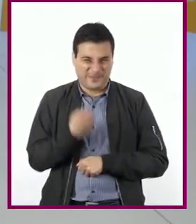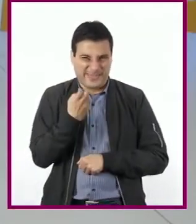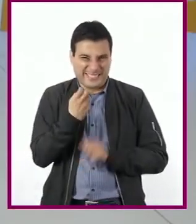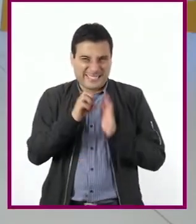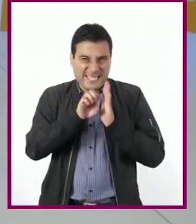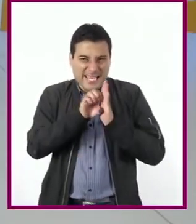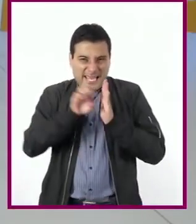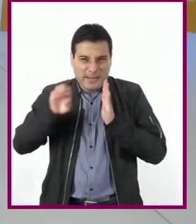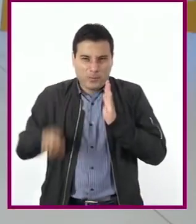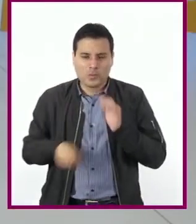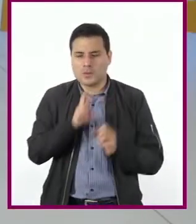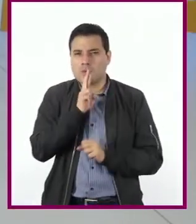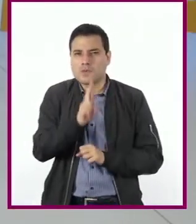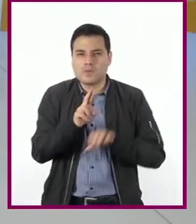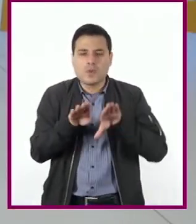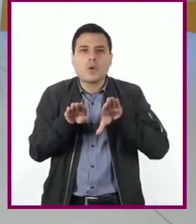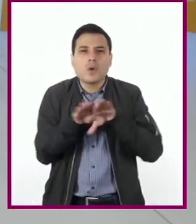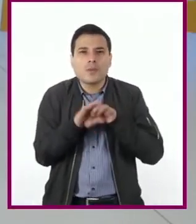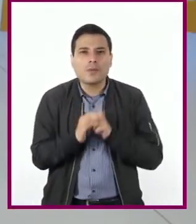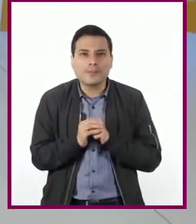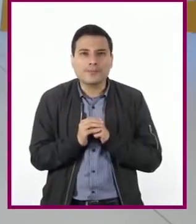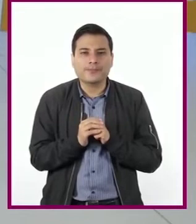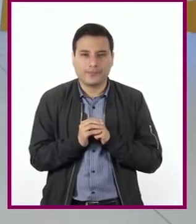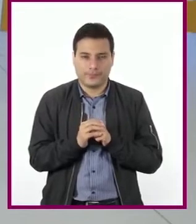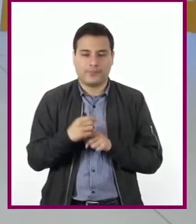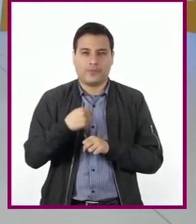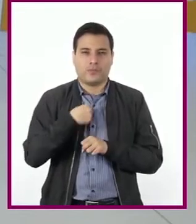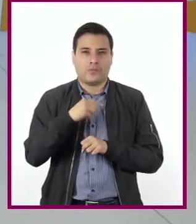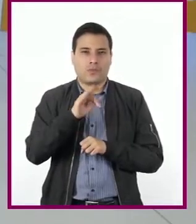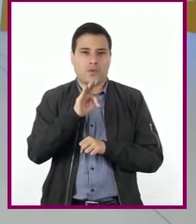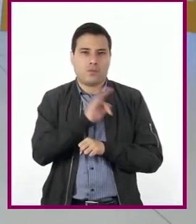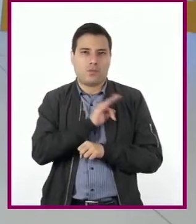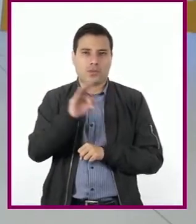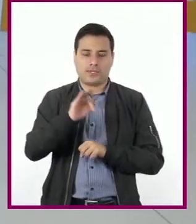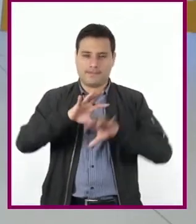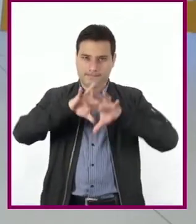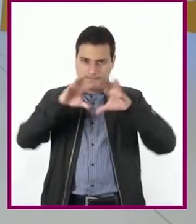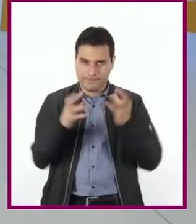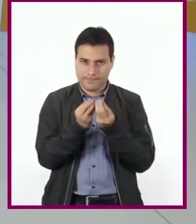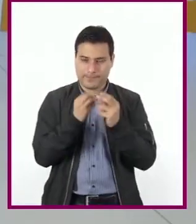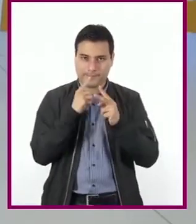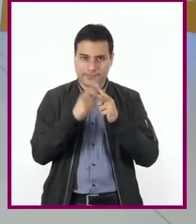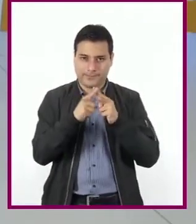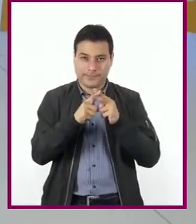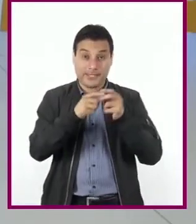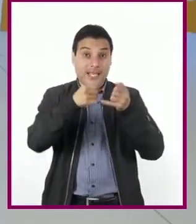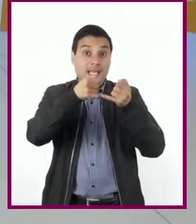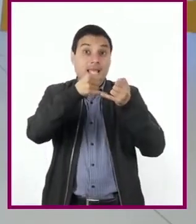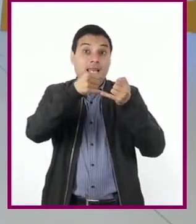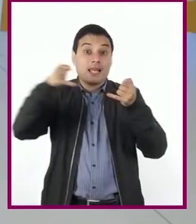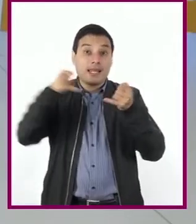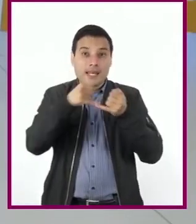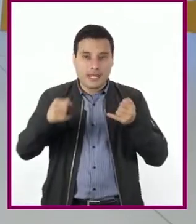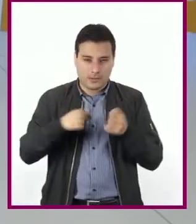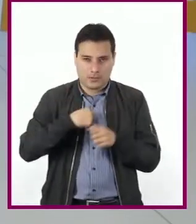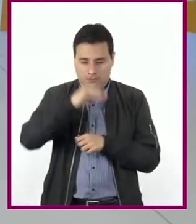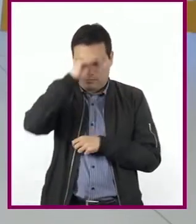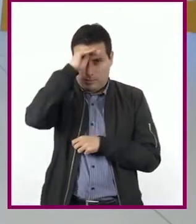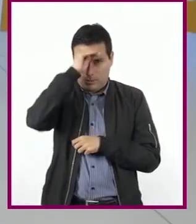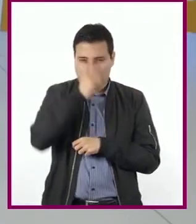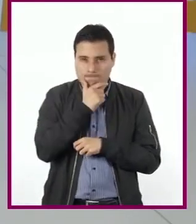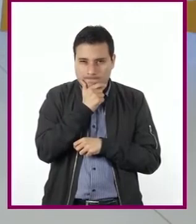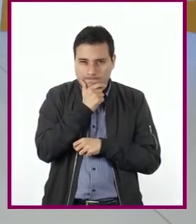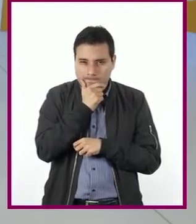la resultante se obtiene por el método del paralelogramo, que consiste en trazar líneas imaginarias paralelas que